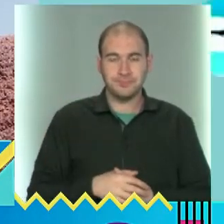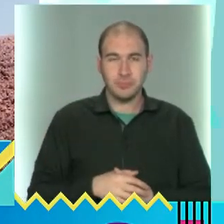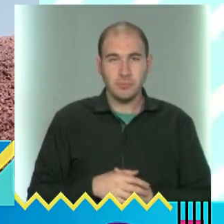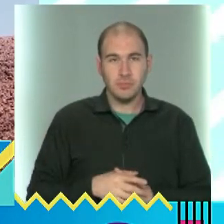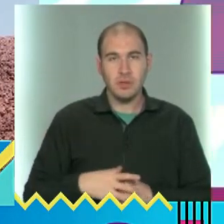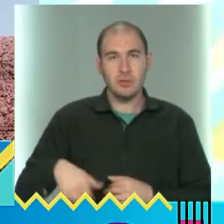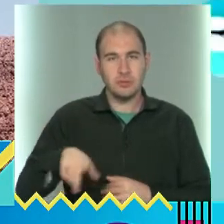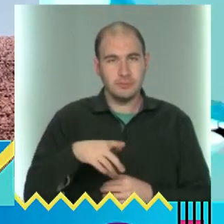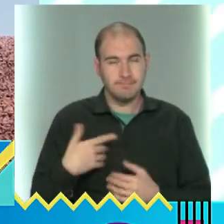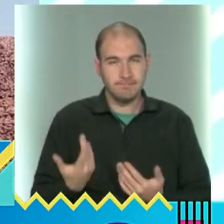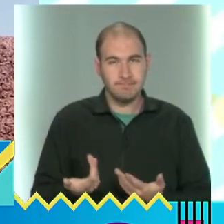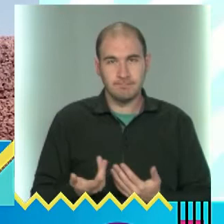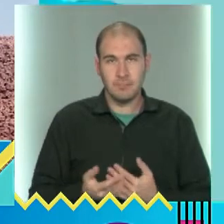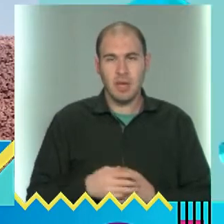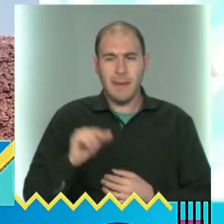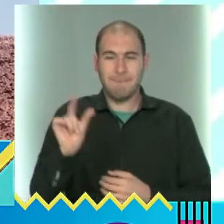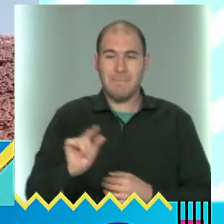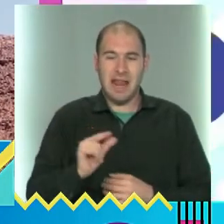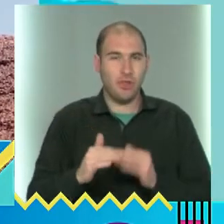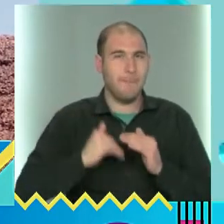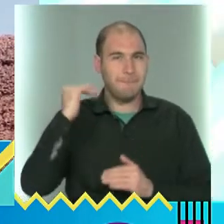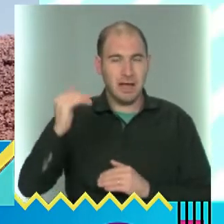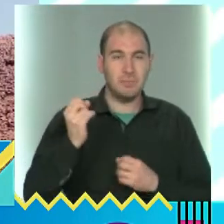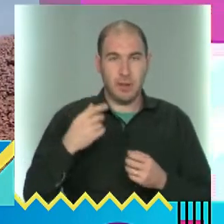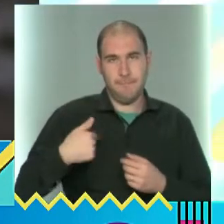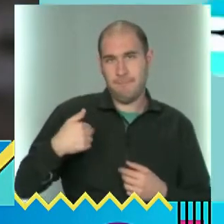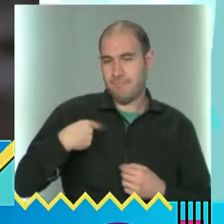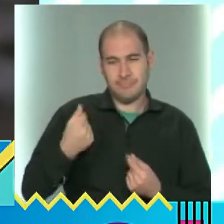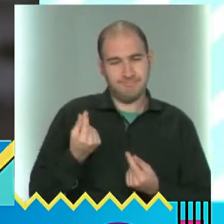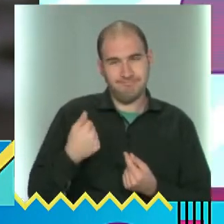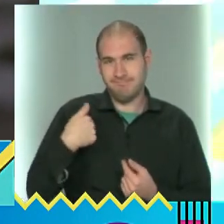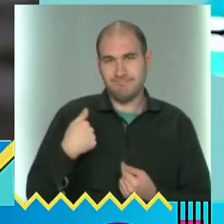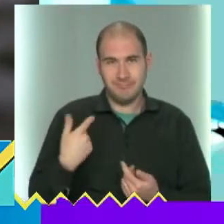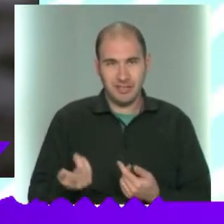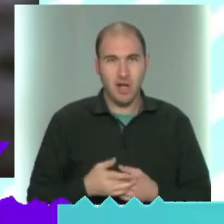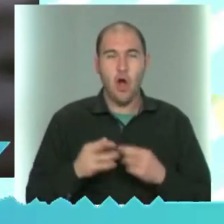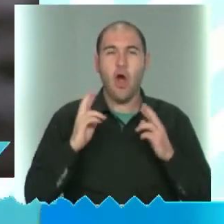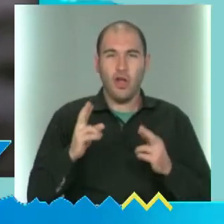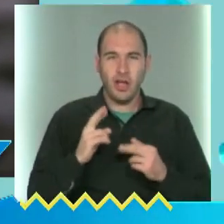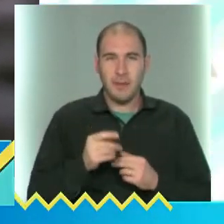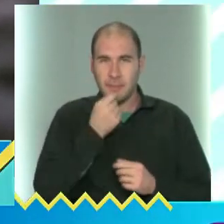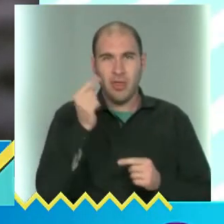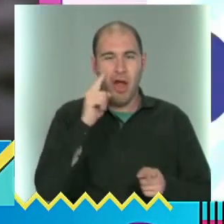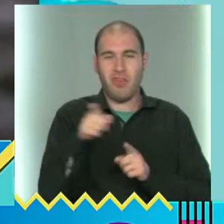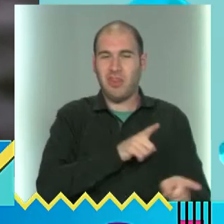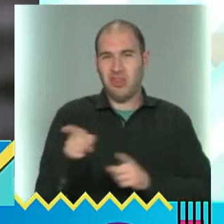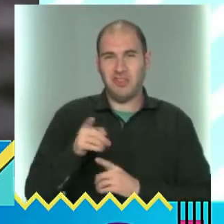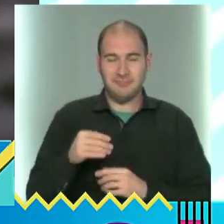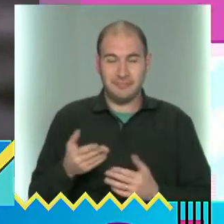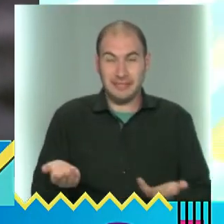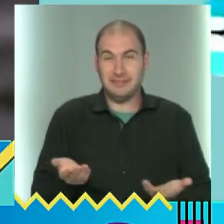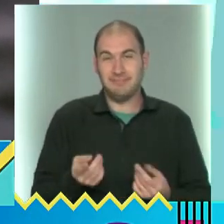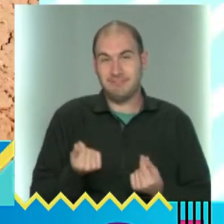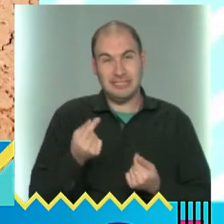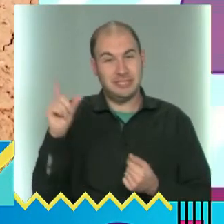tratamos de que fuera lo más barato posible, por nuestro bolsillo más que nada. Hubiera estado re bueno que tirara láser, luces, todo, pero no